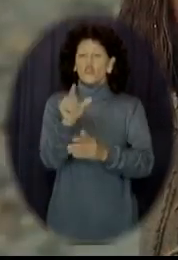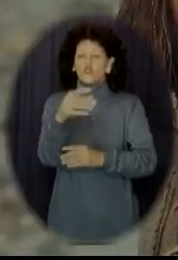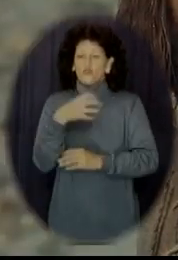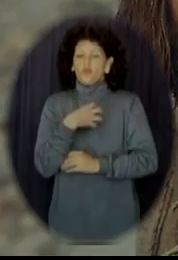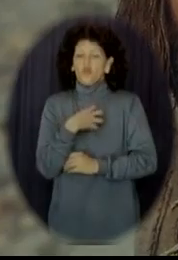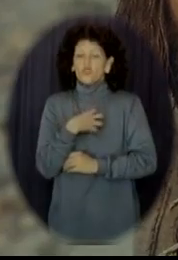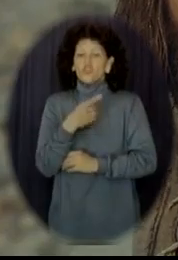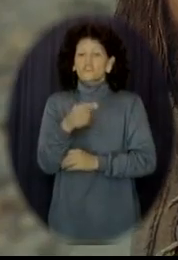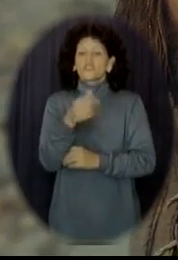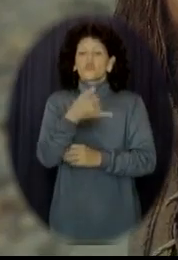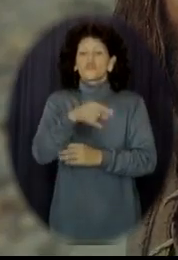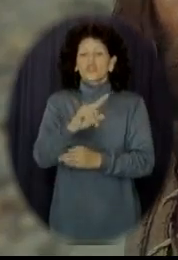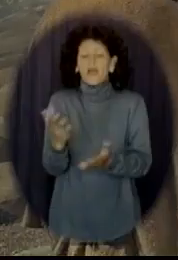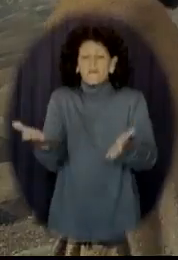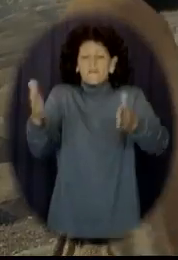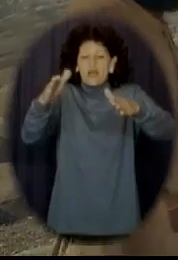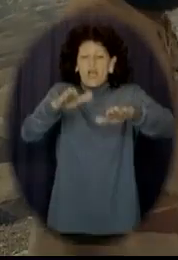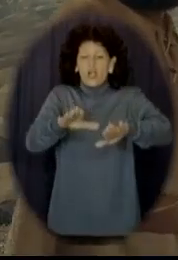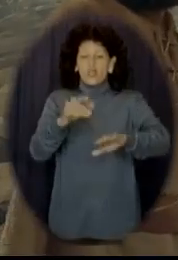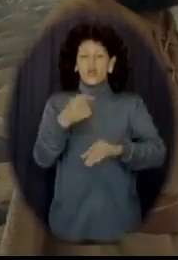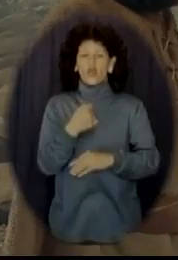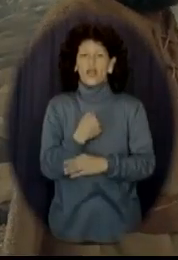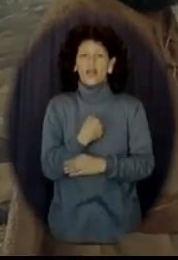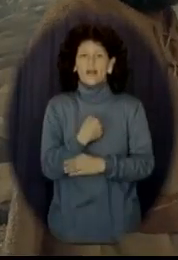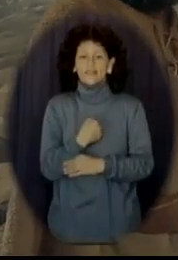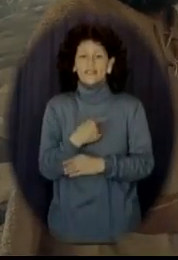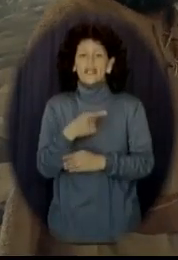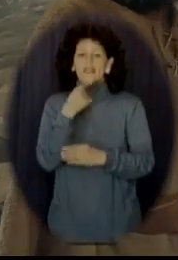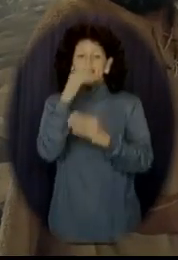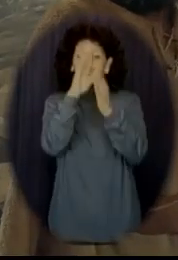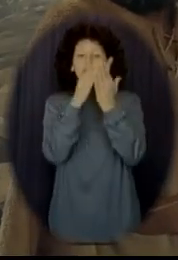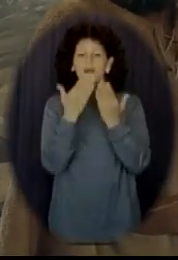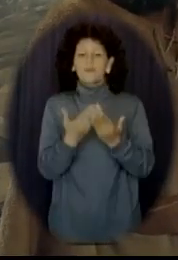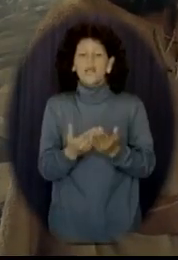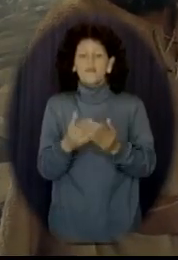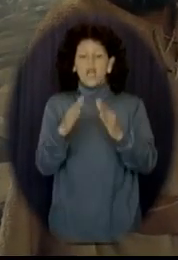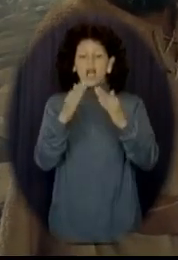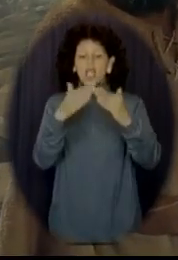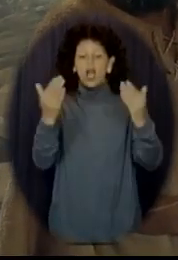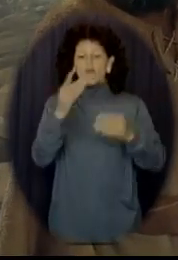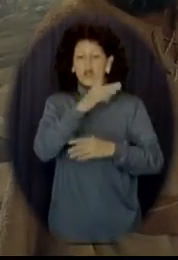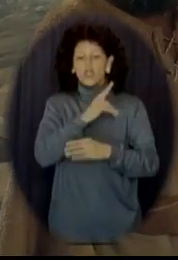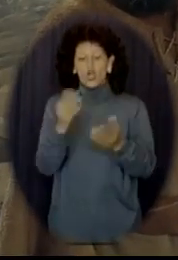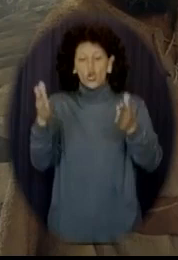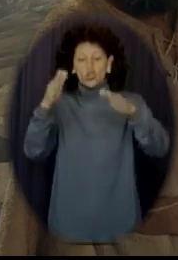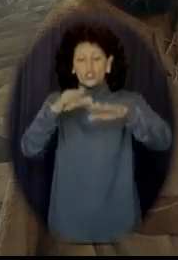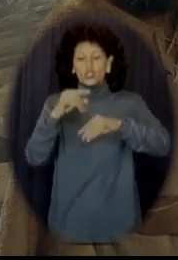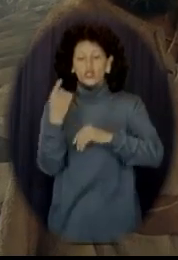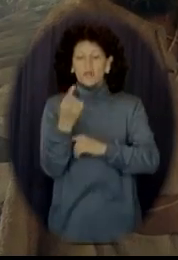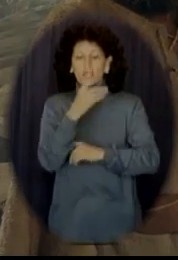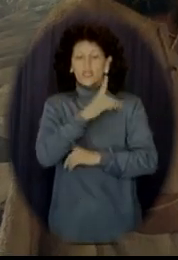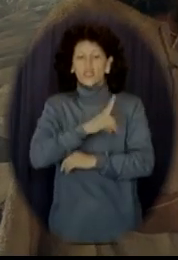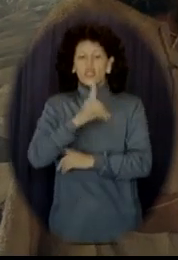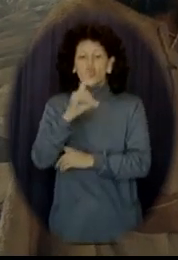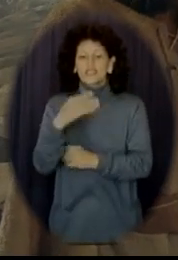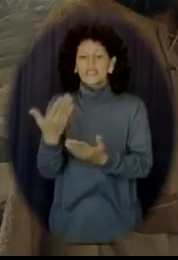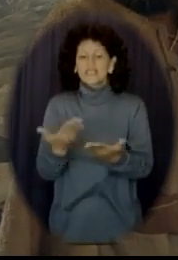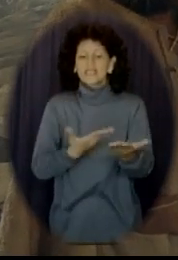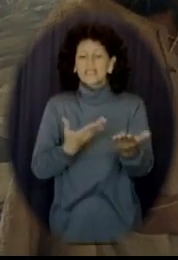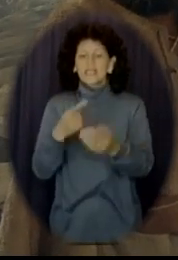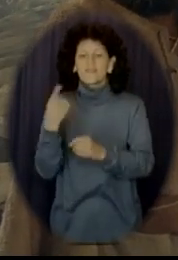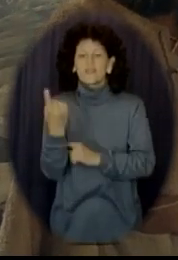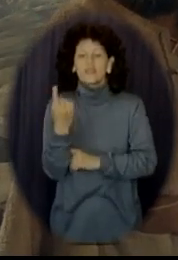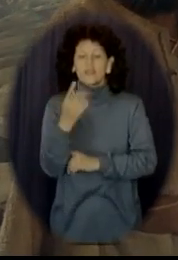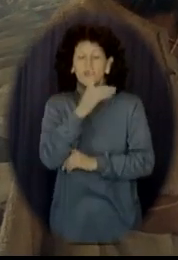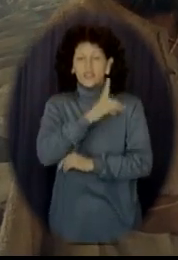tuyo, si me adoras. La Escritura dice: Adora al Señor tu Dios, y